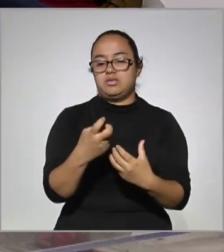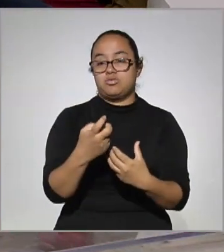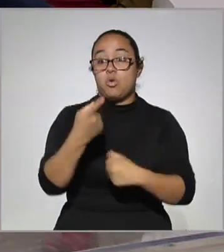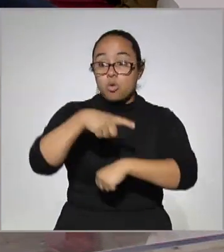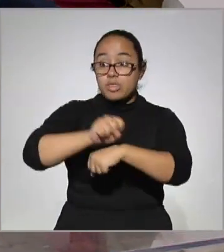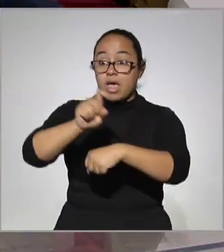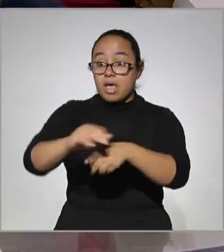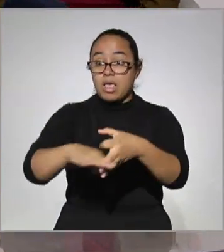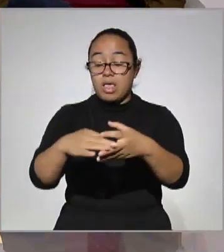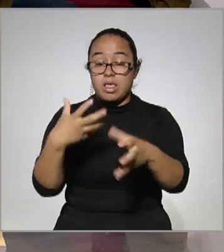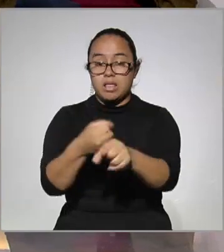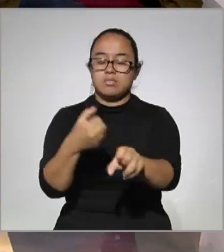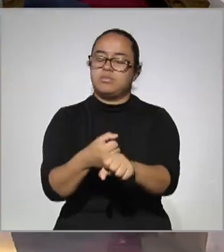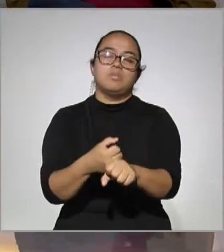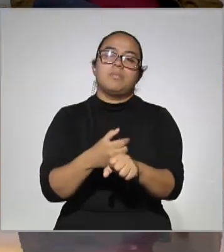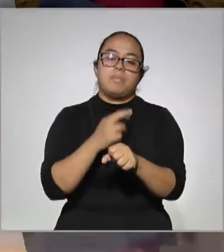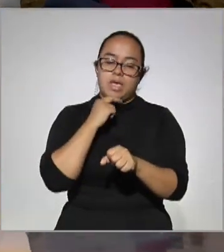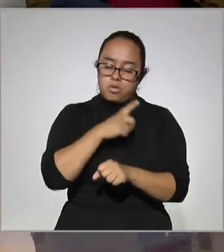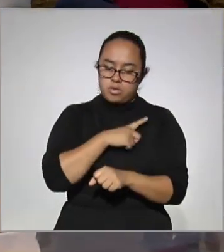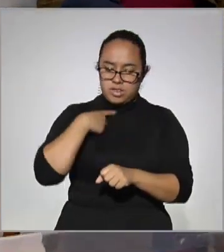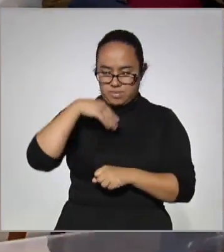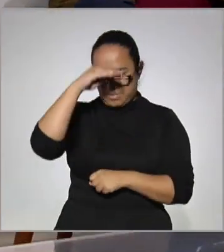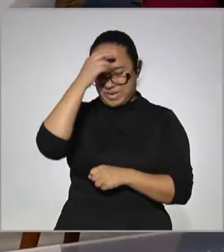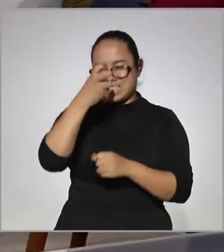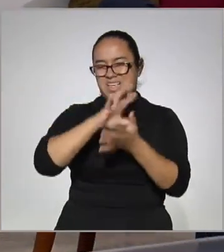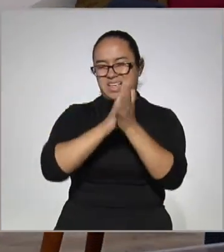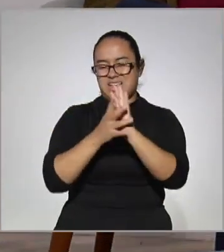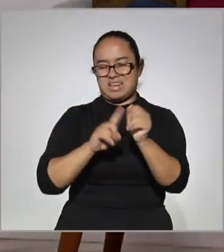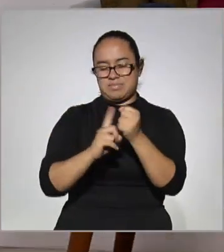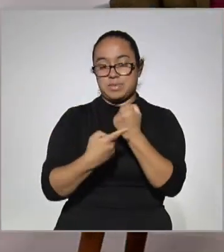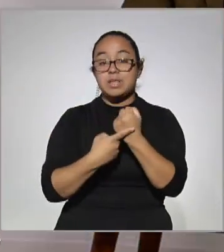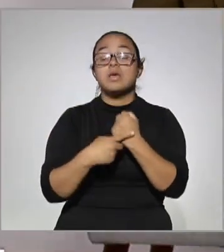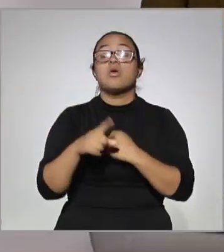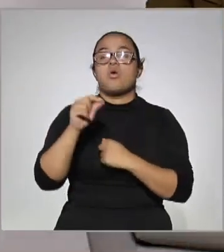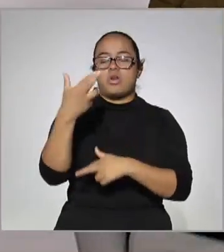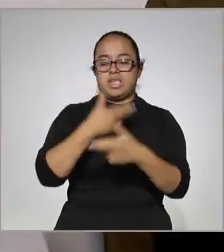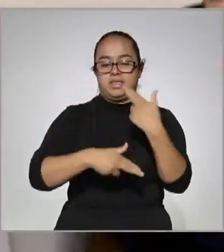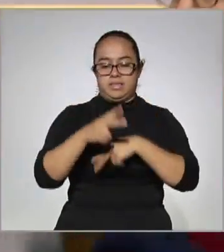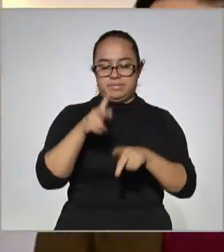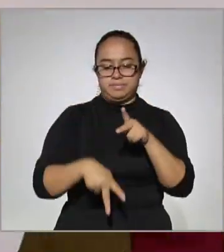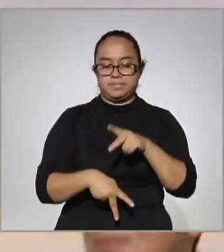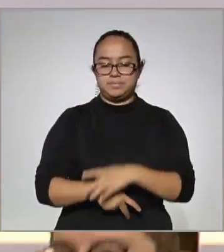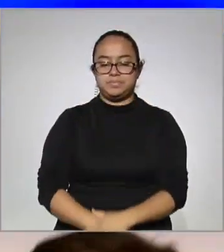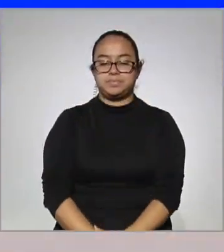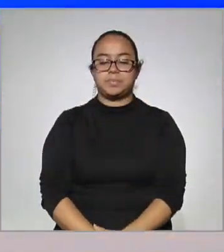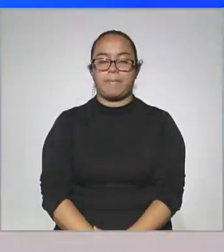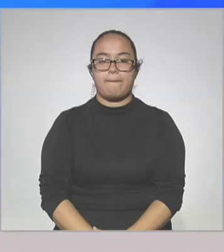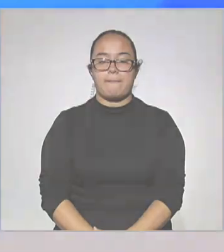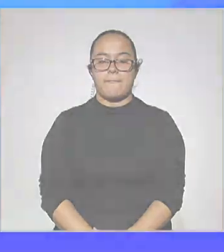semana. Pensemos las cosas de esta manera, vamos a un corte y regresamos con ustedes, no se vayan.